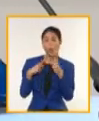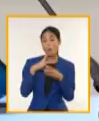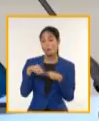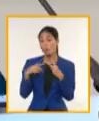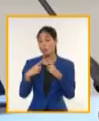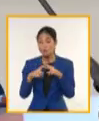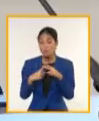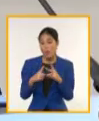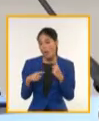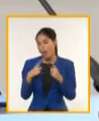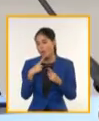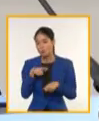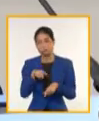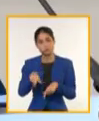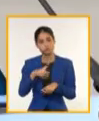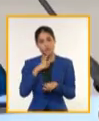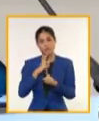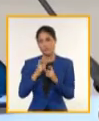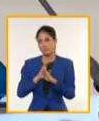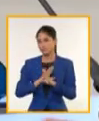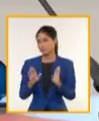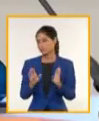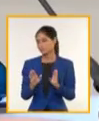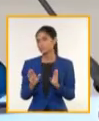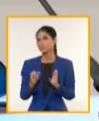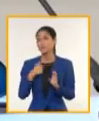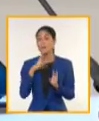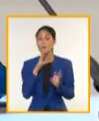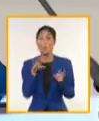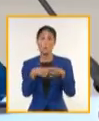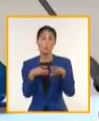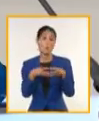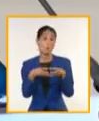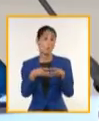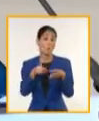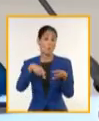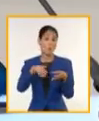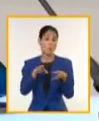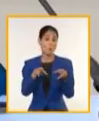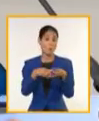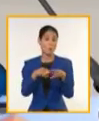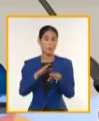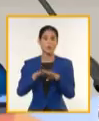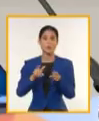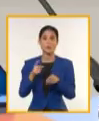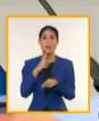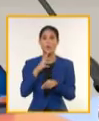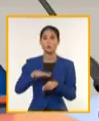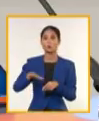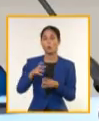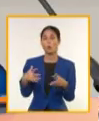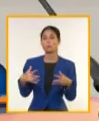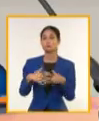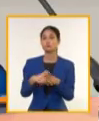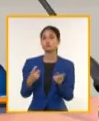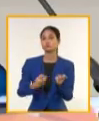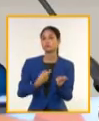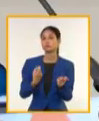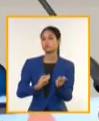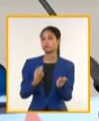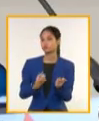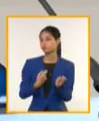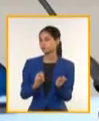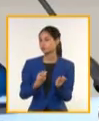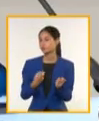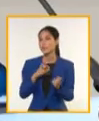los países miembros de la Ruta de la Seda, pueden generar mayores alternativas para los países que participan en las